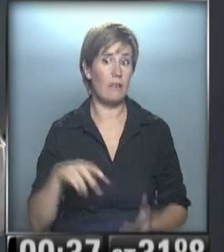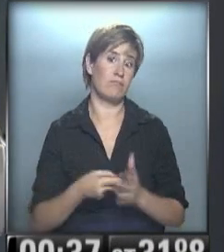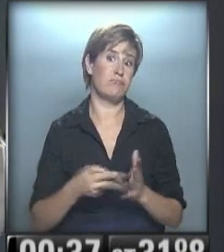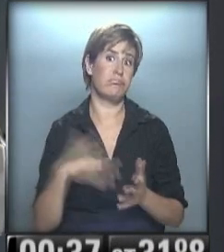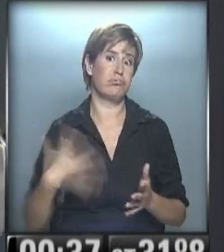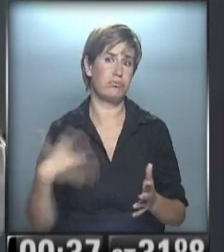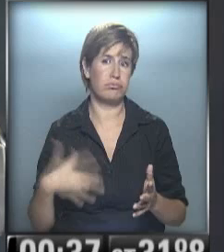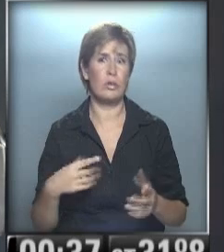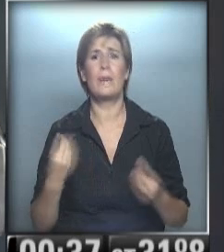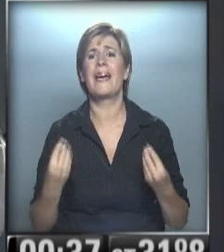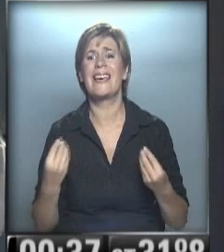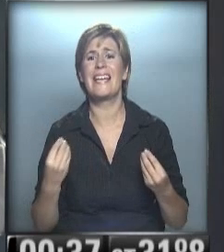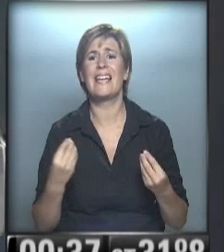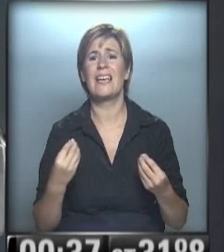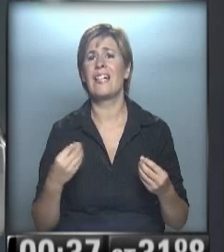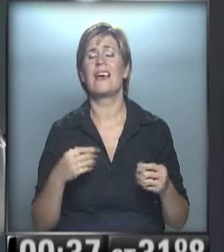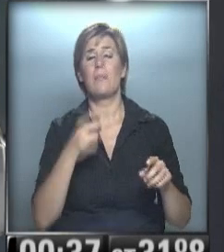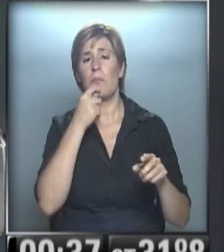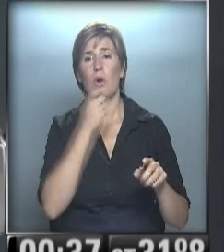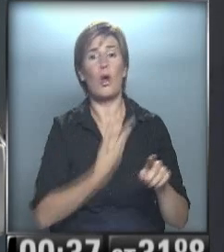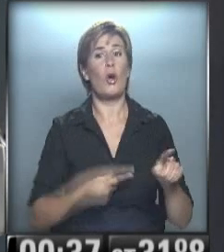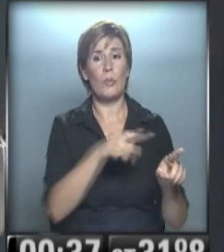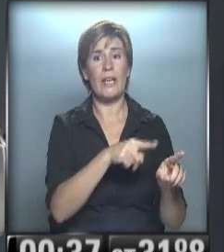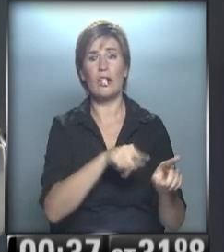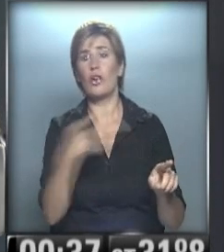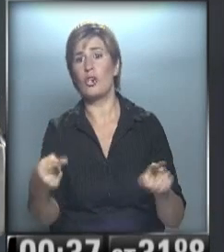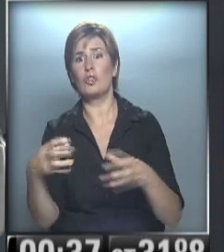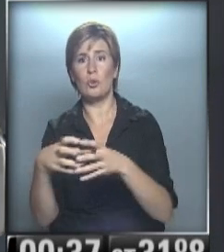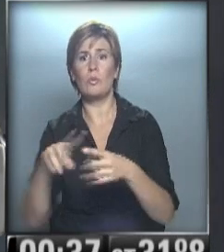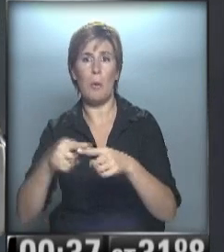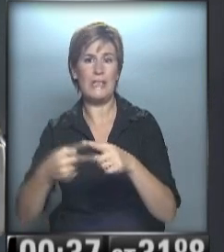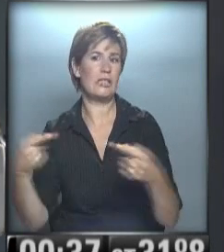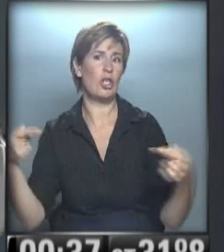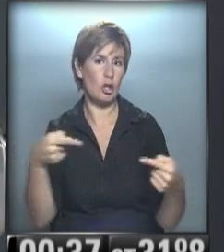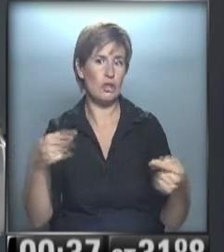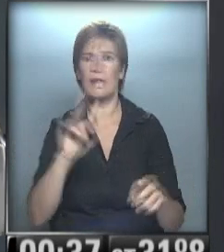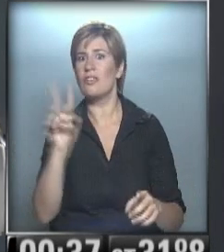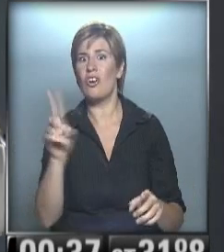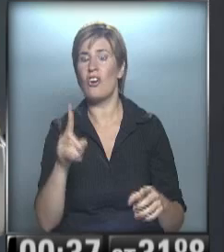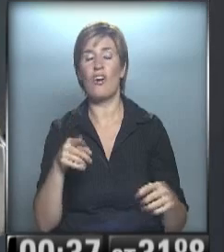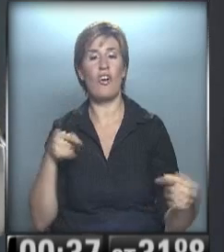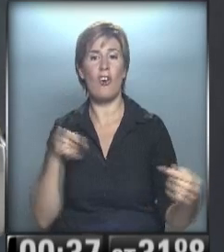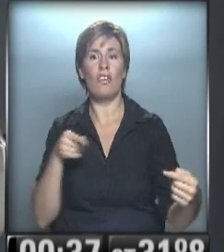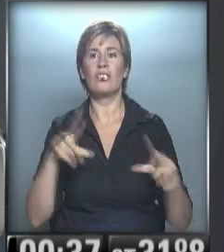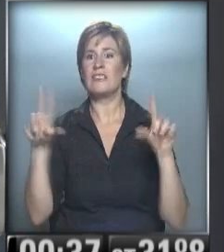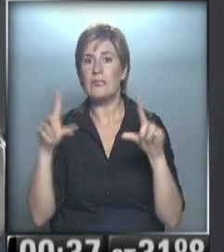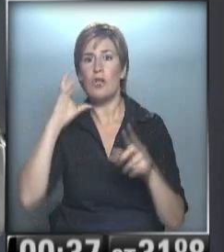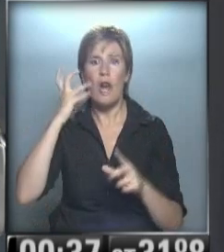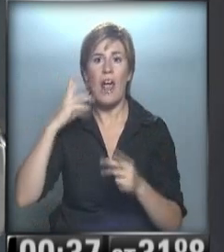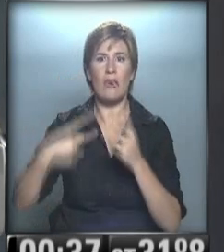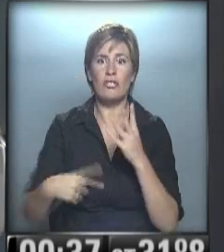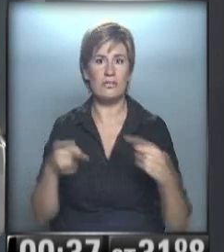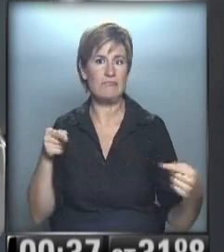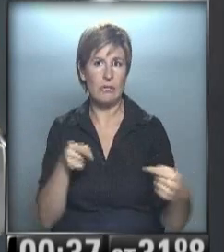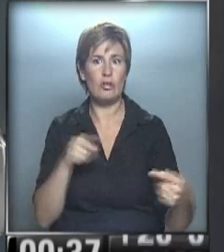ejercen los partidos políticos organizados del sistema. La oposición la pretenden ejercer grupos mediáticos concentrados para imponer decisiones al gobierno. Y